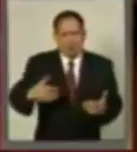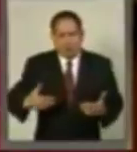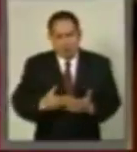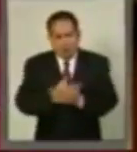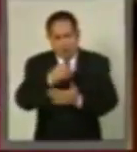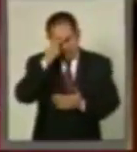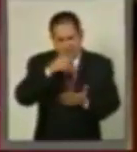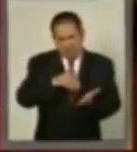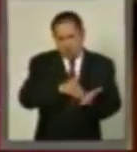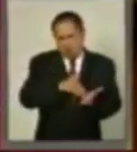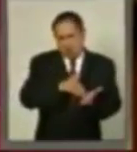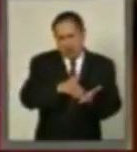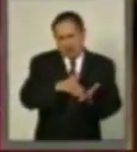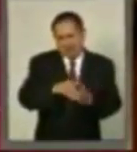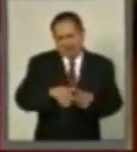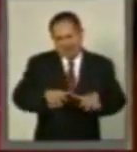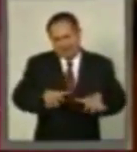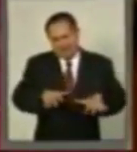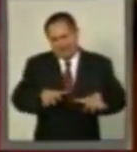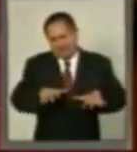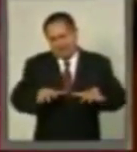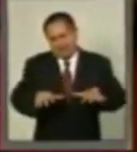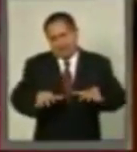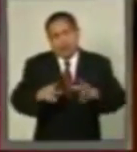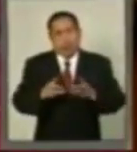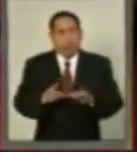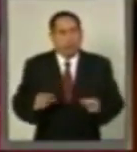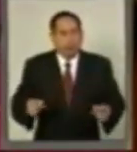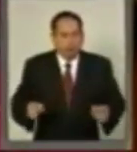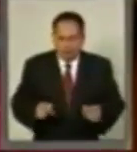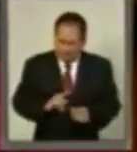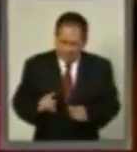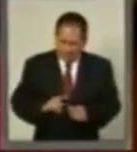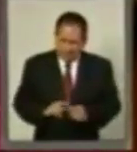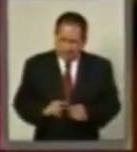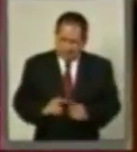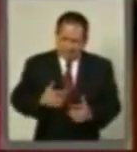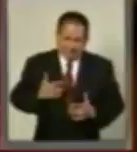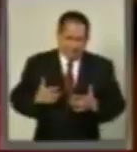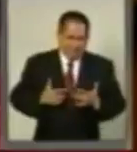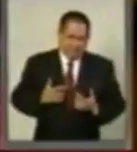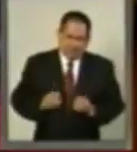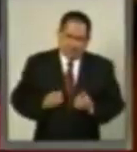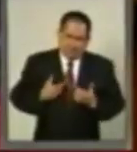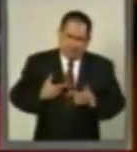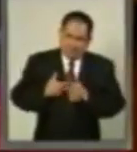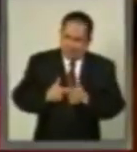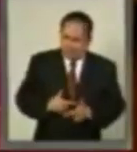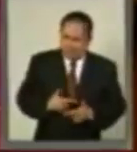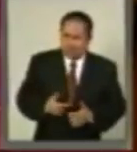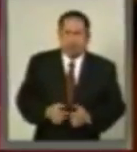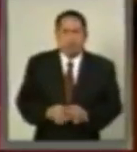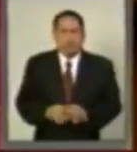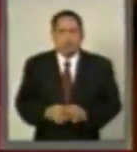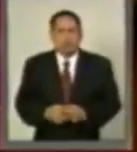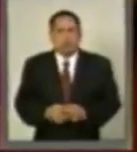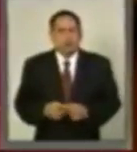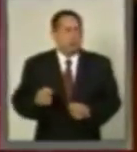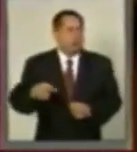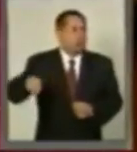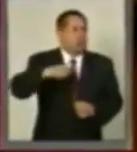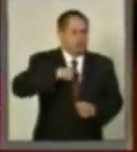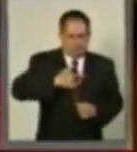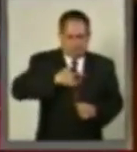mexicanos, no permita que se nos quite, que se nos arrebate. Me refiero que movió